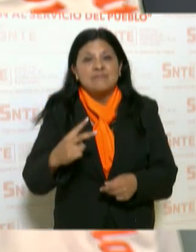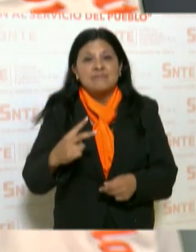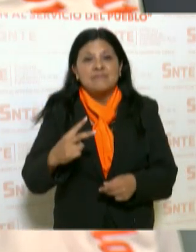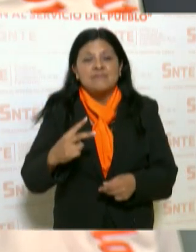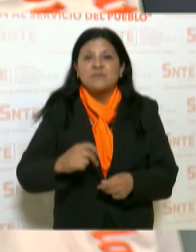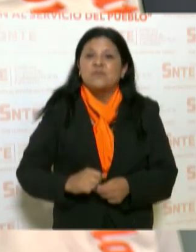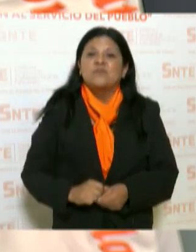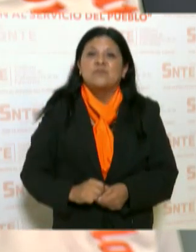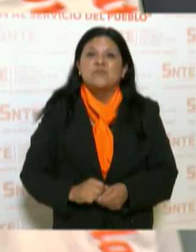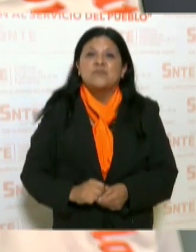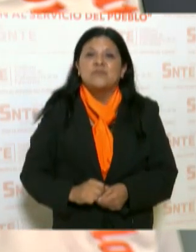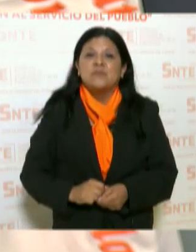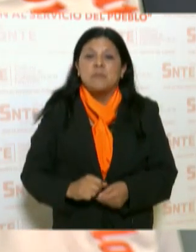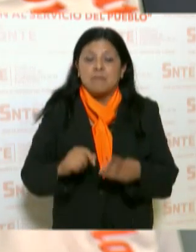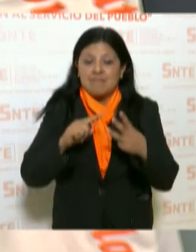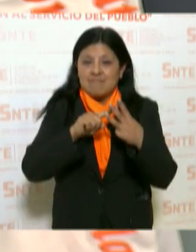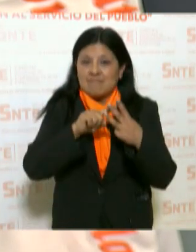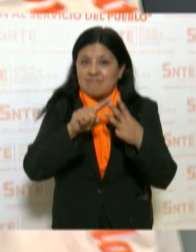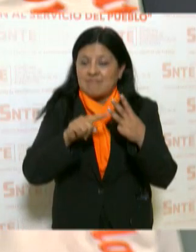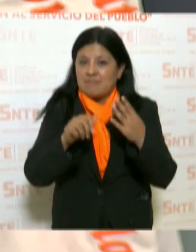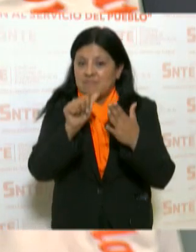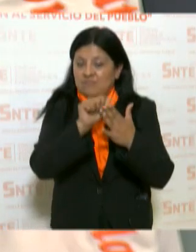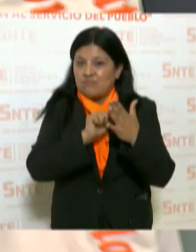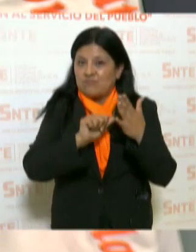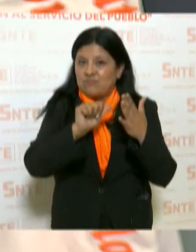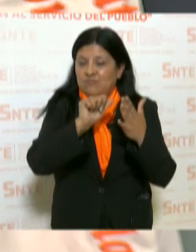Tres artículos